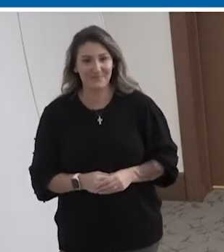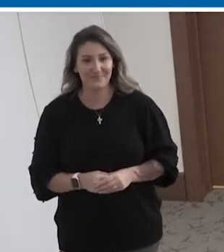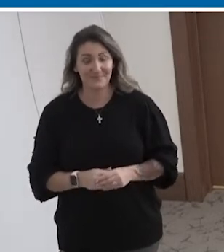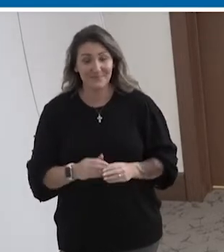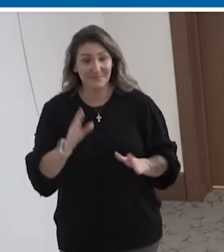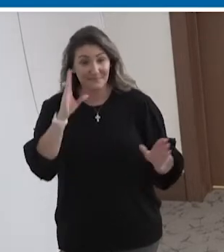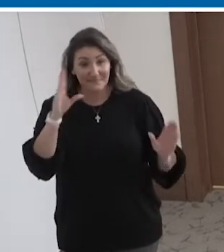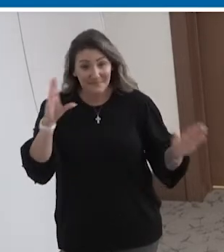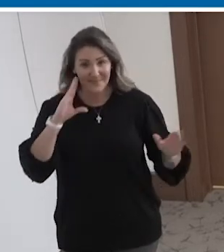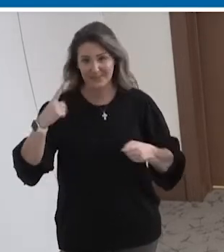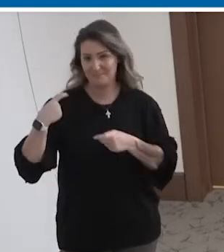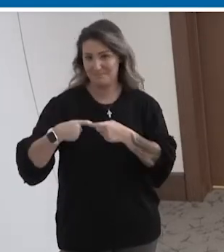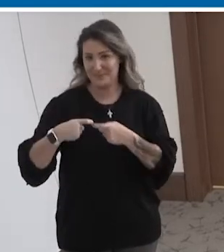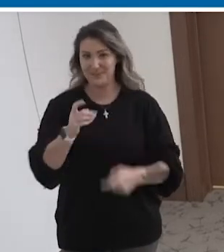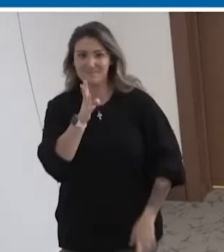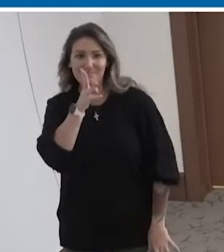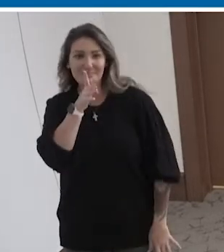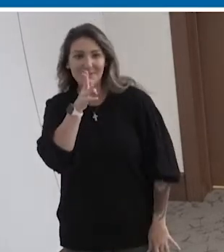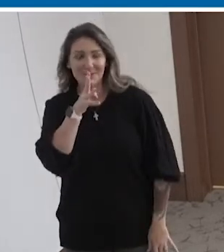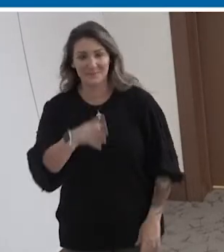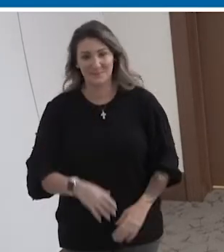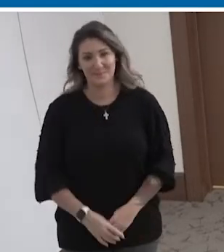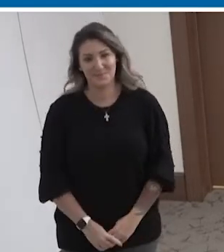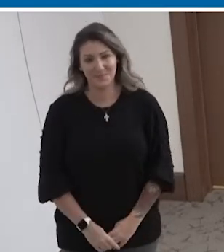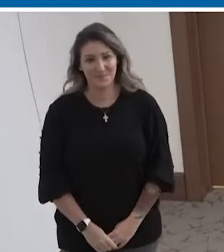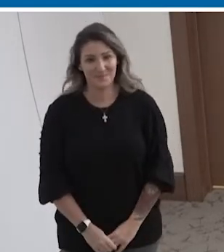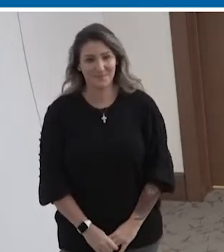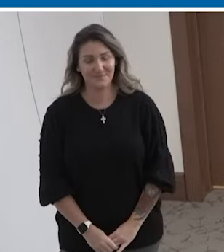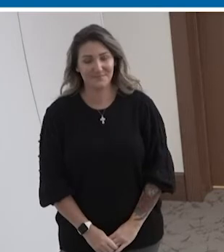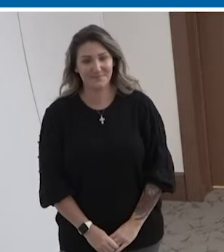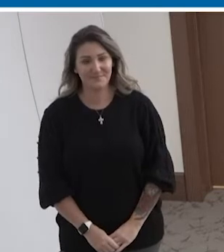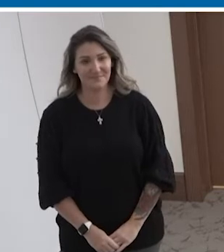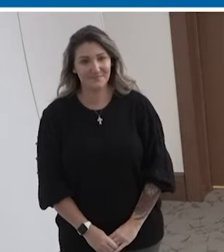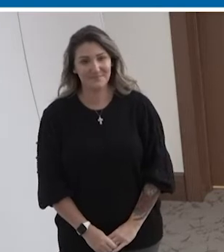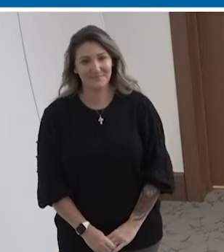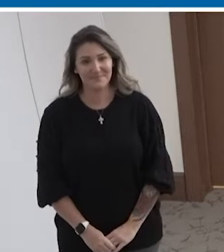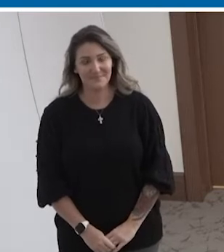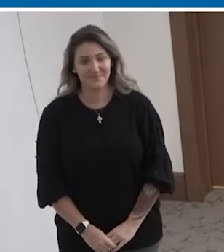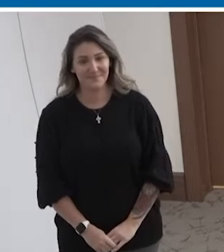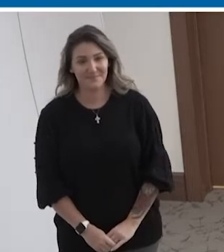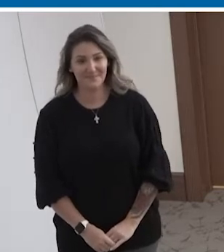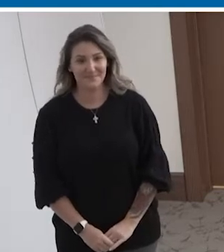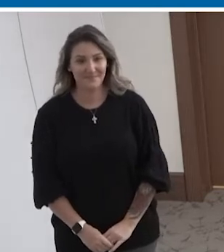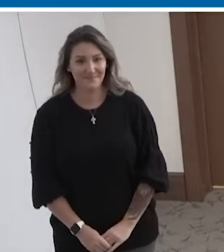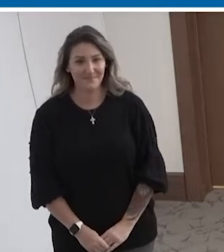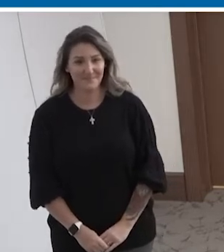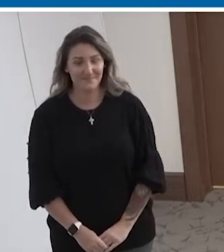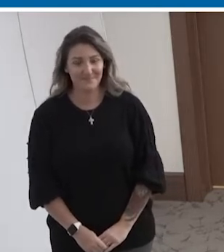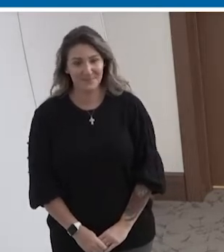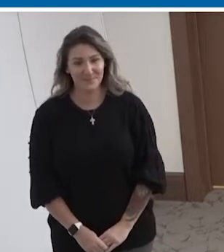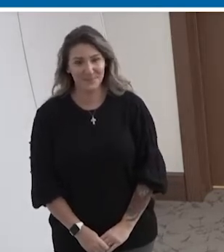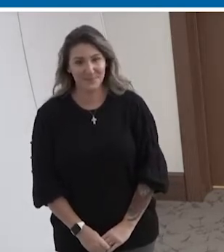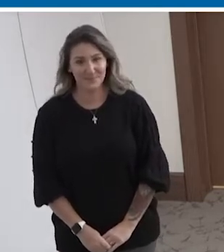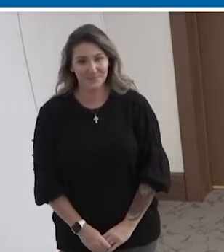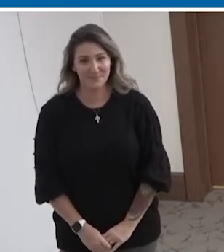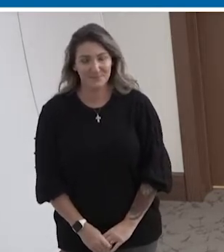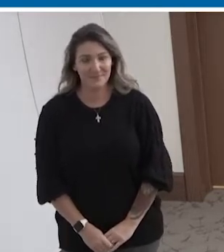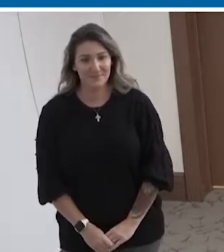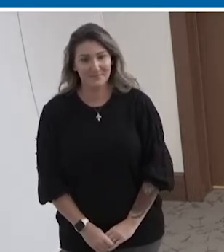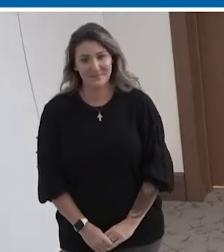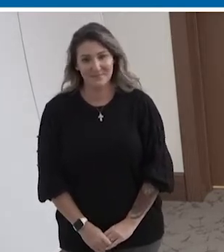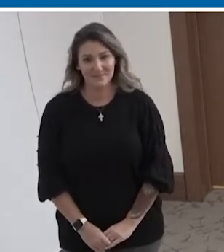Buenas noches. Gracias por unirse a nosotros para esta ocasión. Estamos aquí muy entusiasmados y listos para